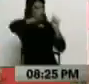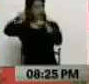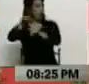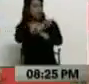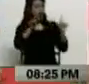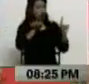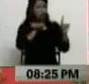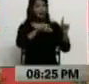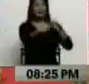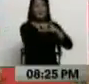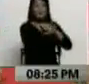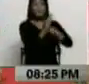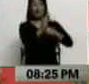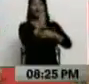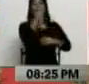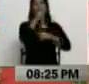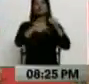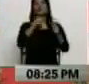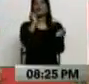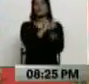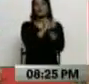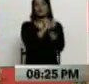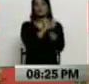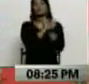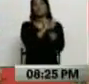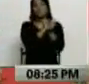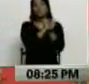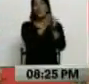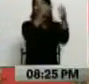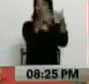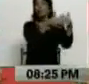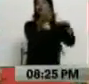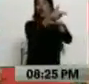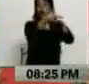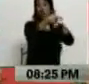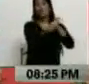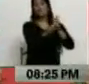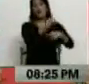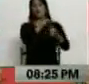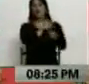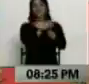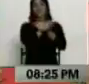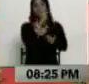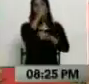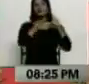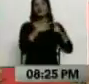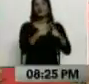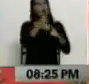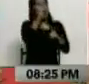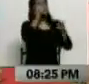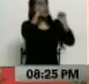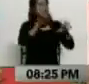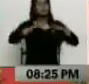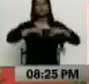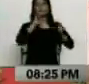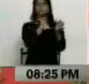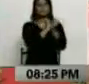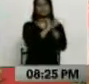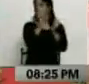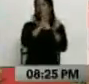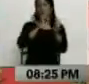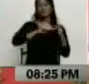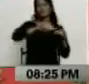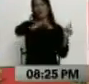lo metió dos años presos en la plenitud de su carrera prefirió ir detenido que ir a matar jóvenes y era